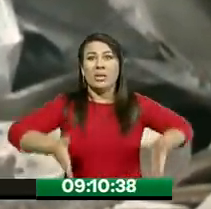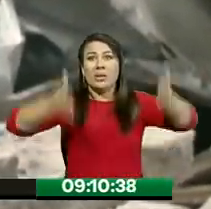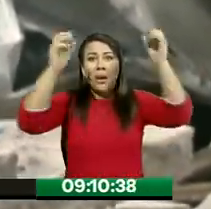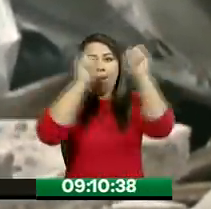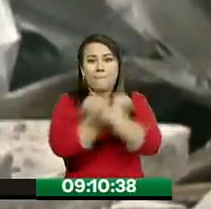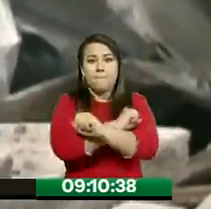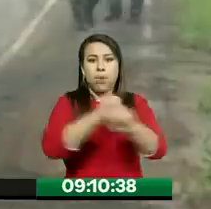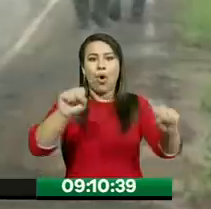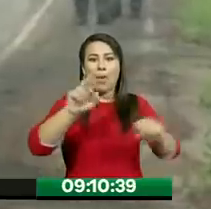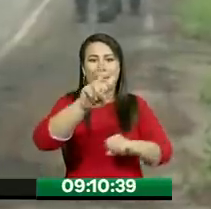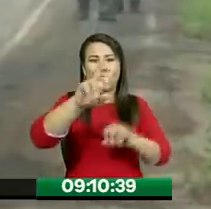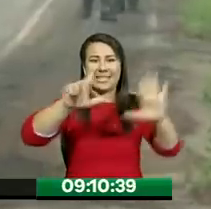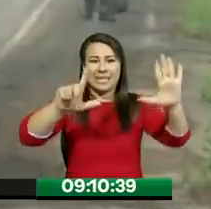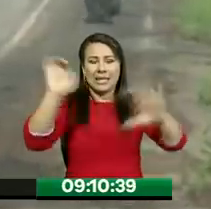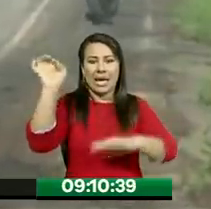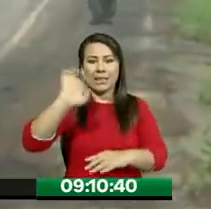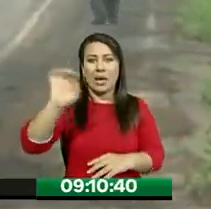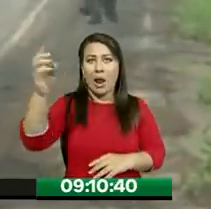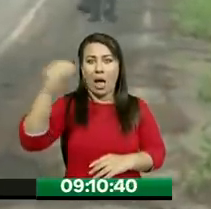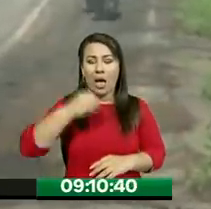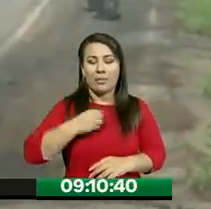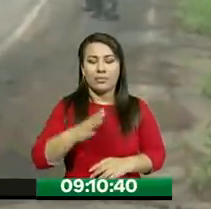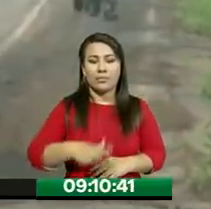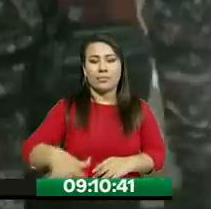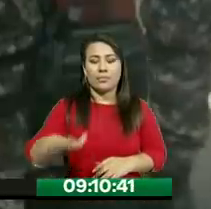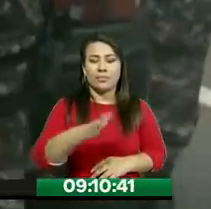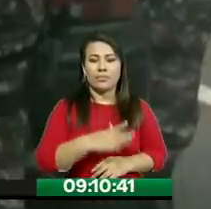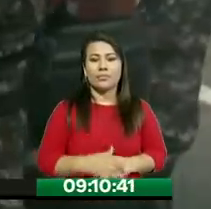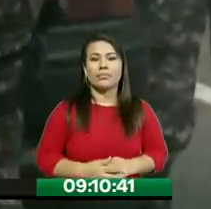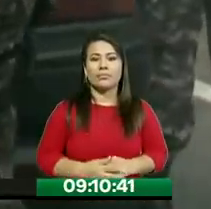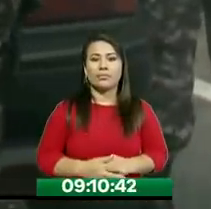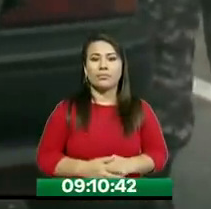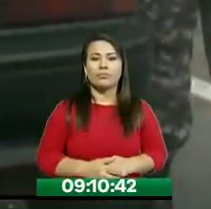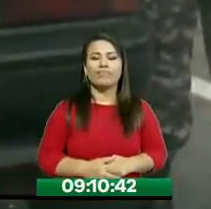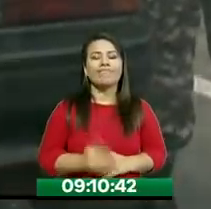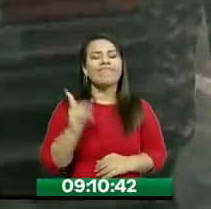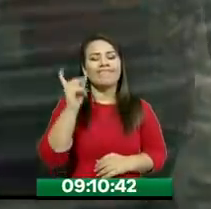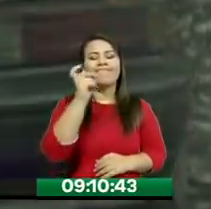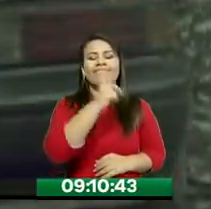Los agentes finalmente llevaron al ladrón a la comisaría del sector.